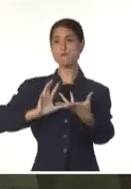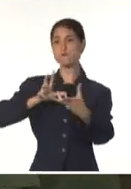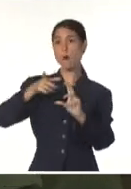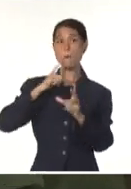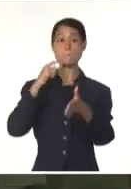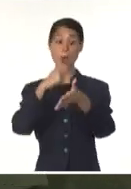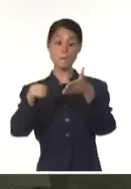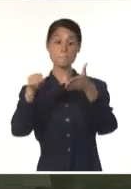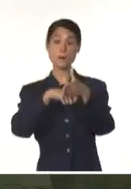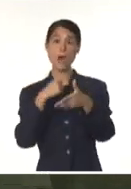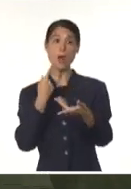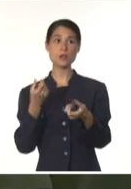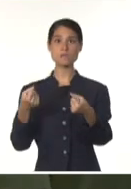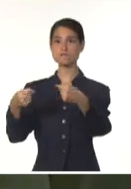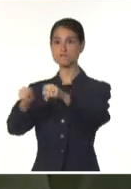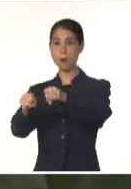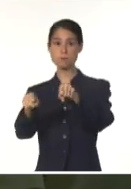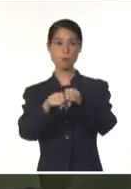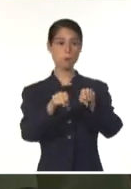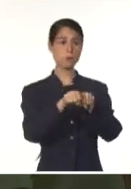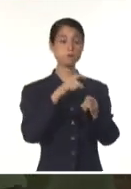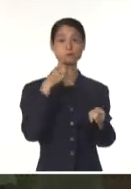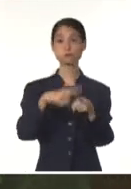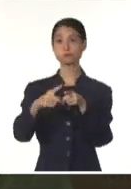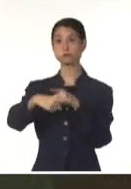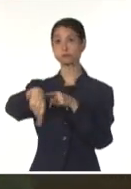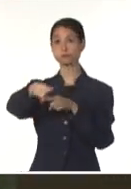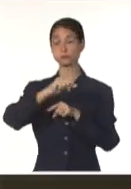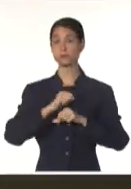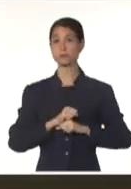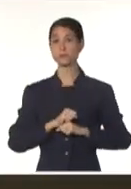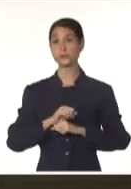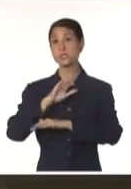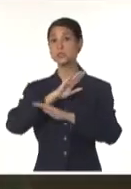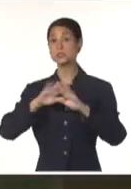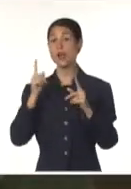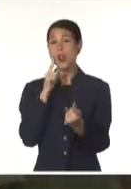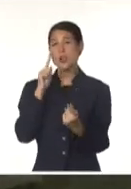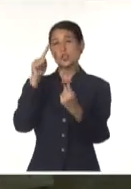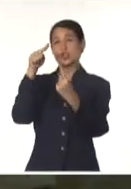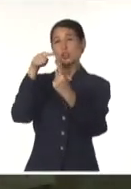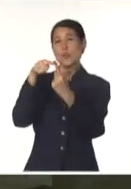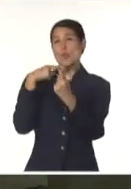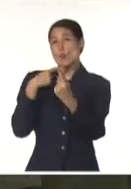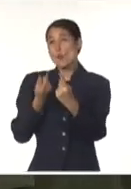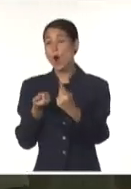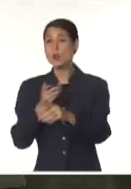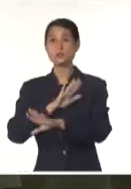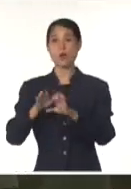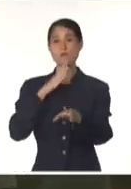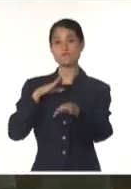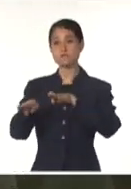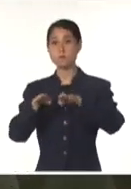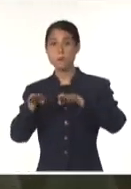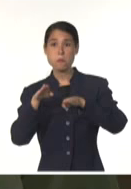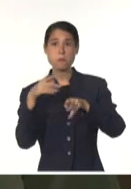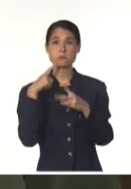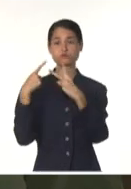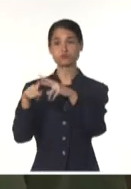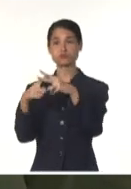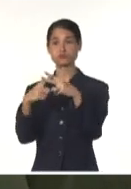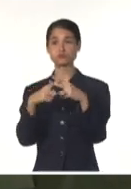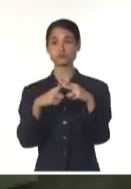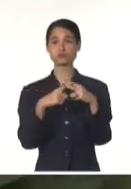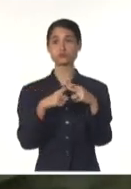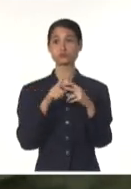de capacidades, y sobre la base de la experticia y la preparación que tienen